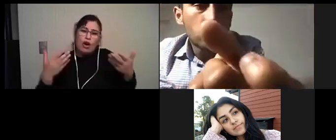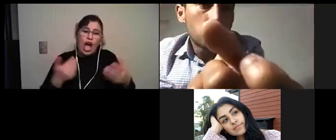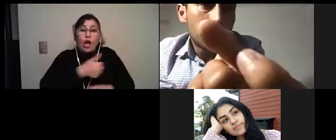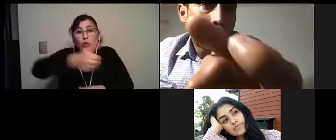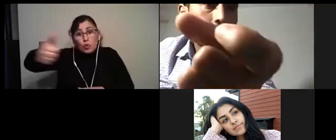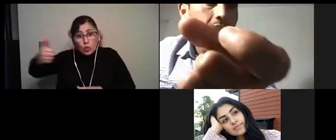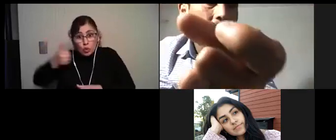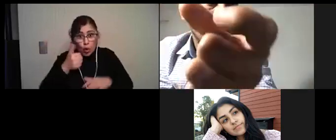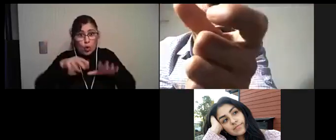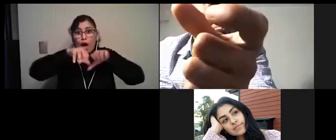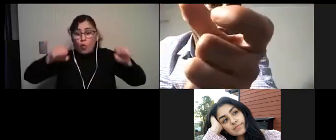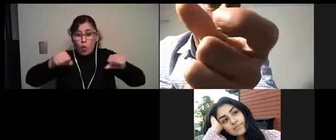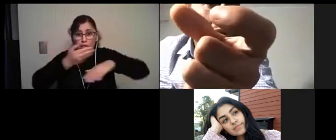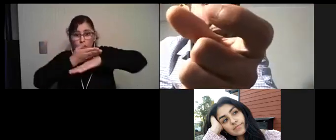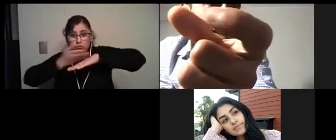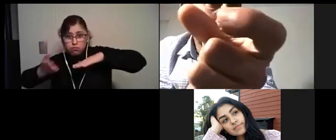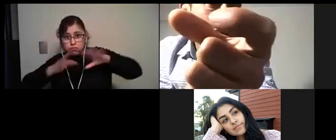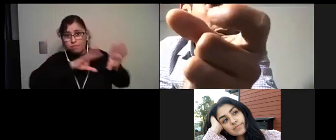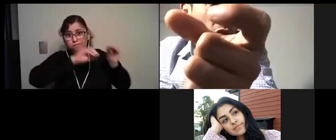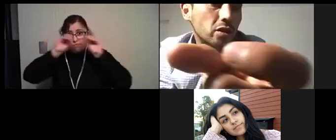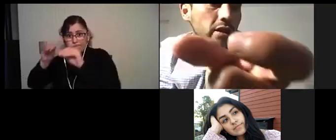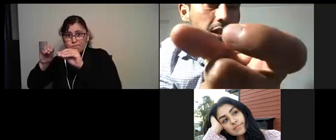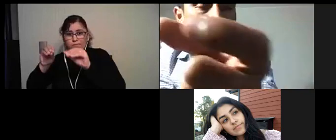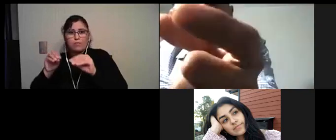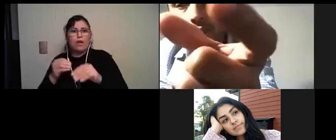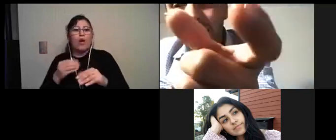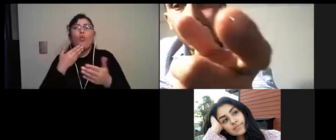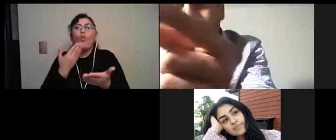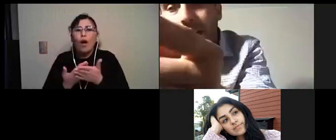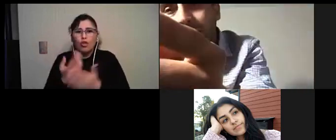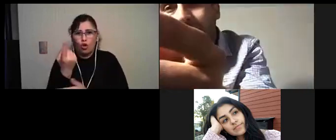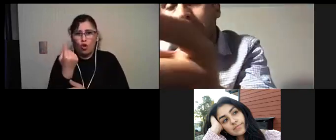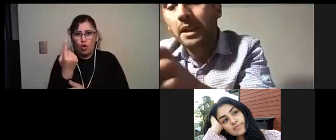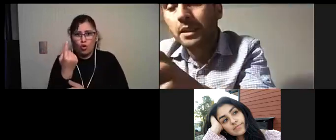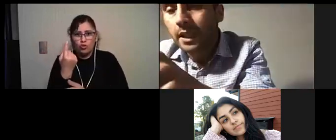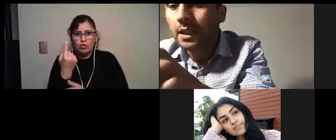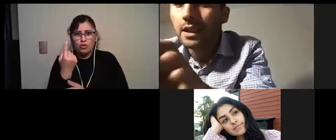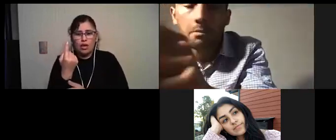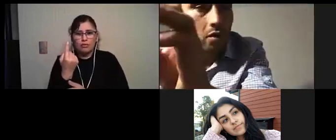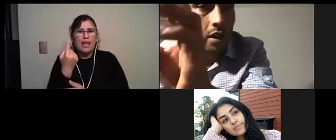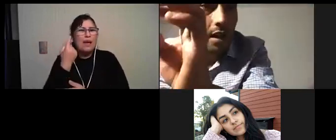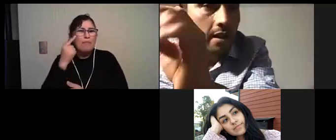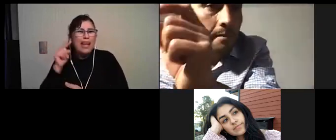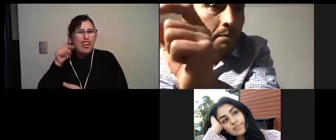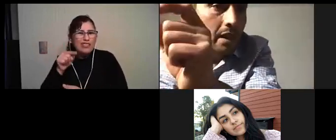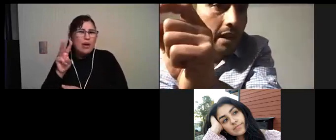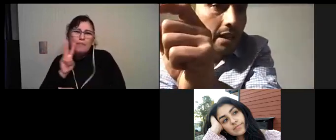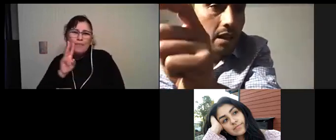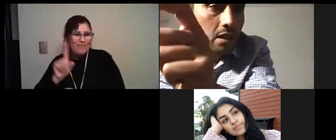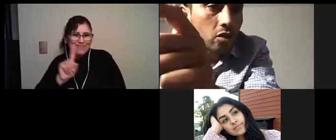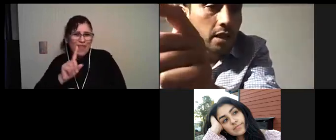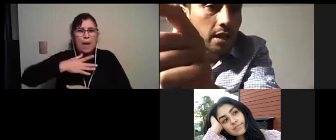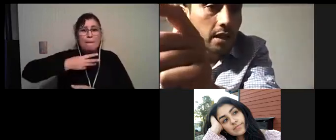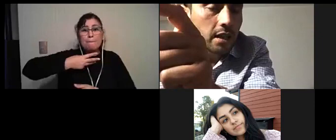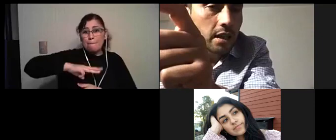la podemos aplazar, pero la podríamos aplazar para el 11, que significa el martes de la semana siguiente, ¿ya? Porque el